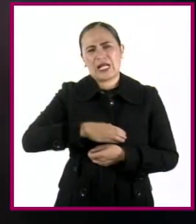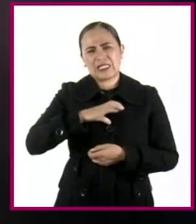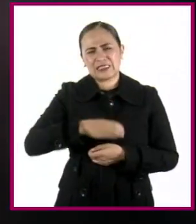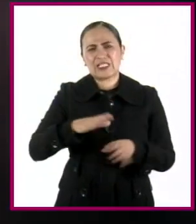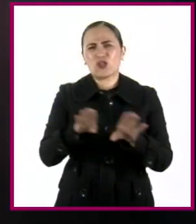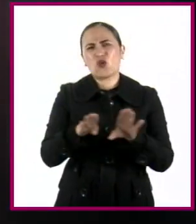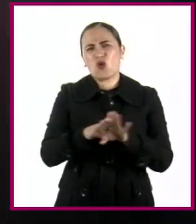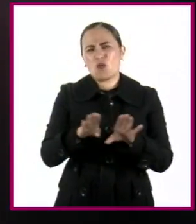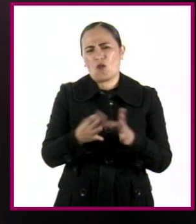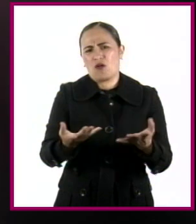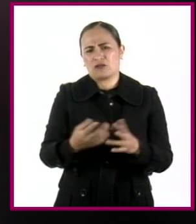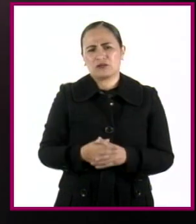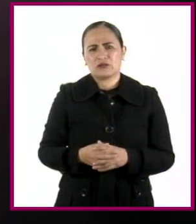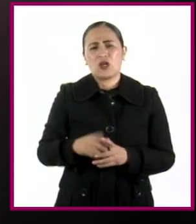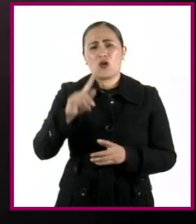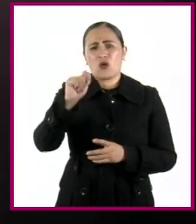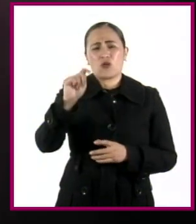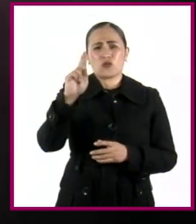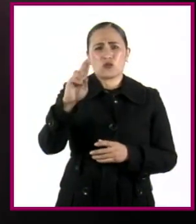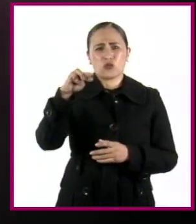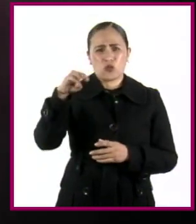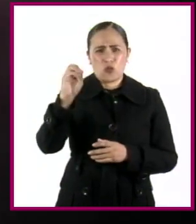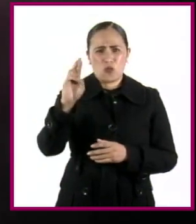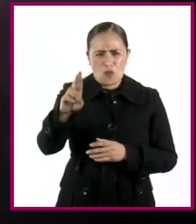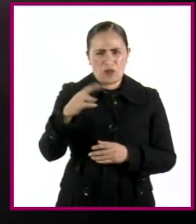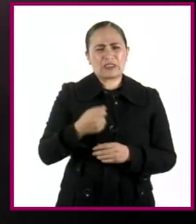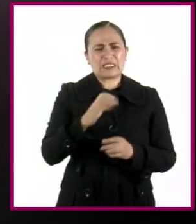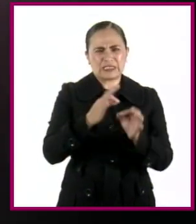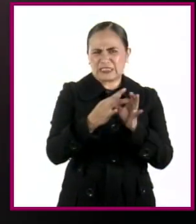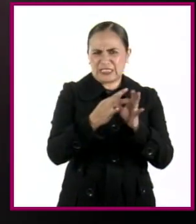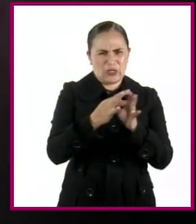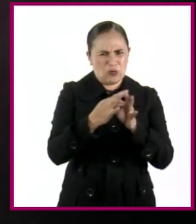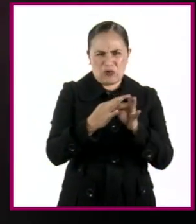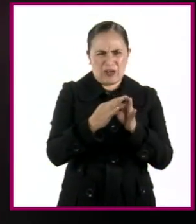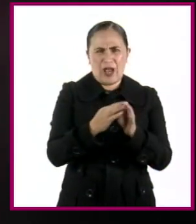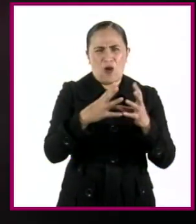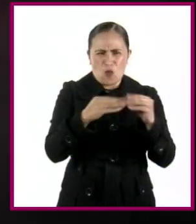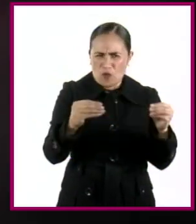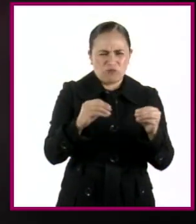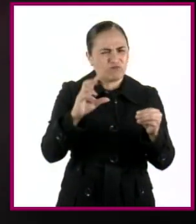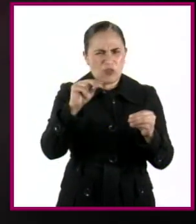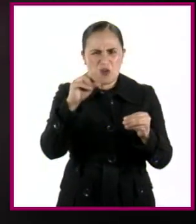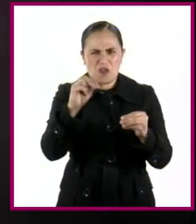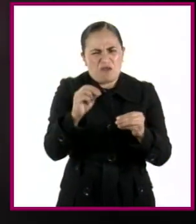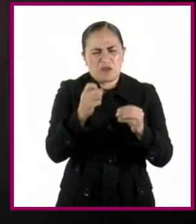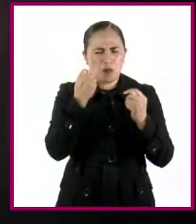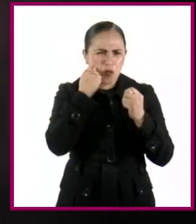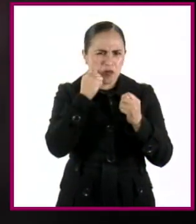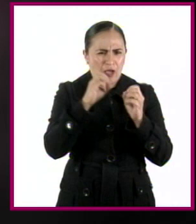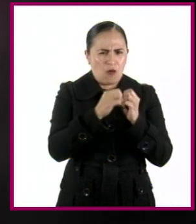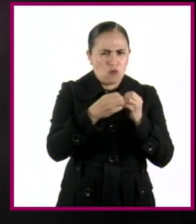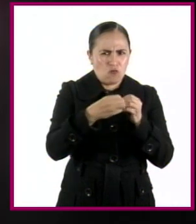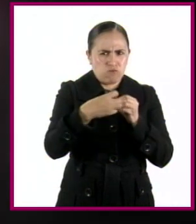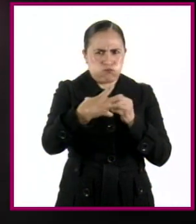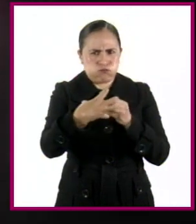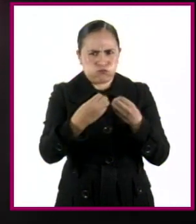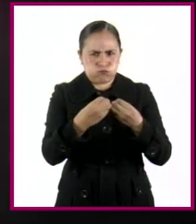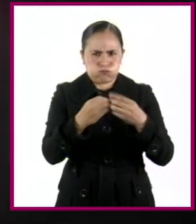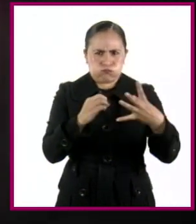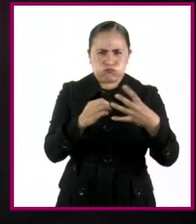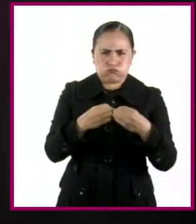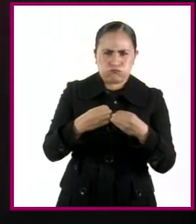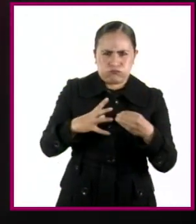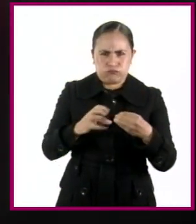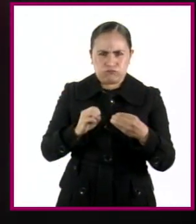Recordemos que un tumor se origina cuando una célula se niega a morir y se divide sin control, dando lugar a la generación de células hijas